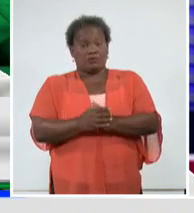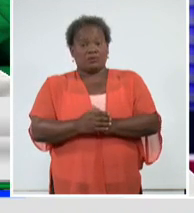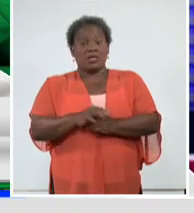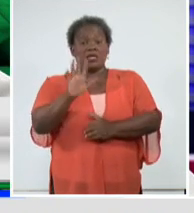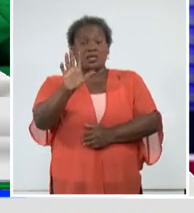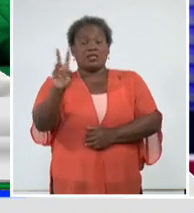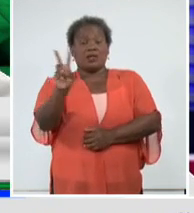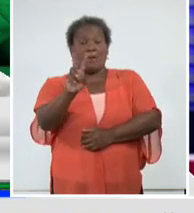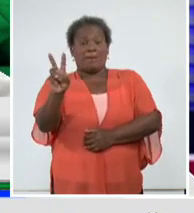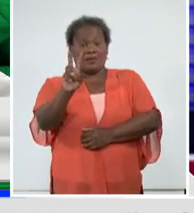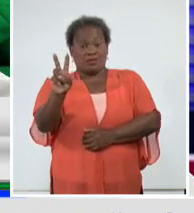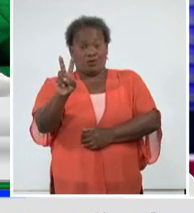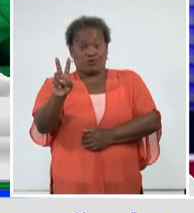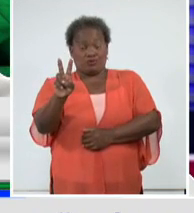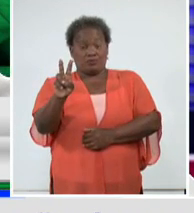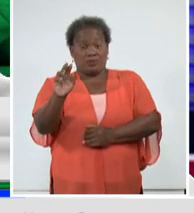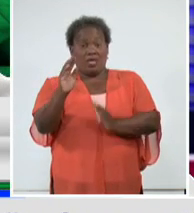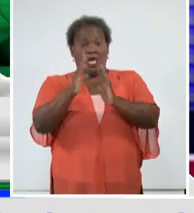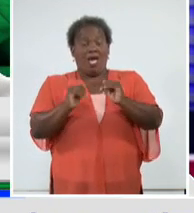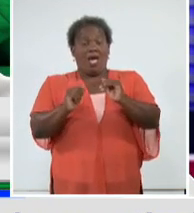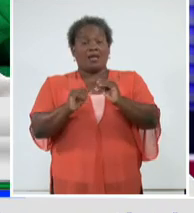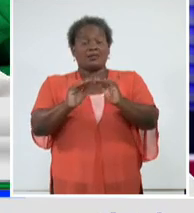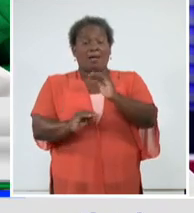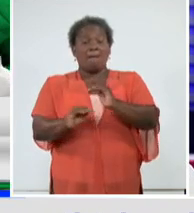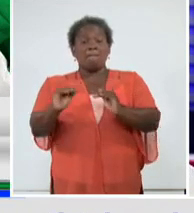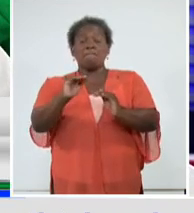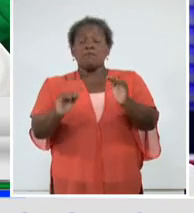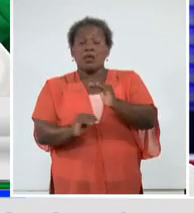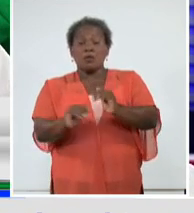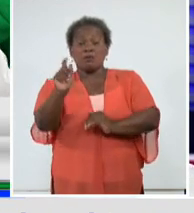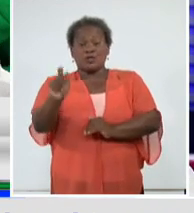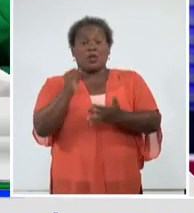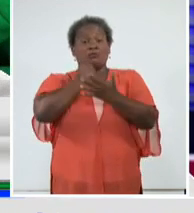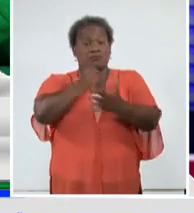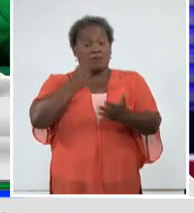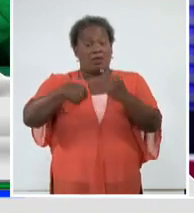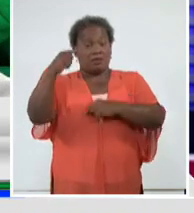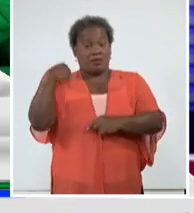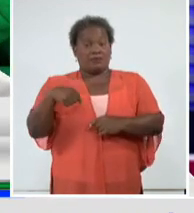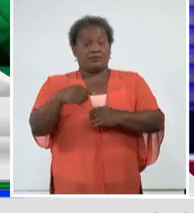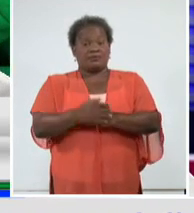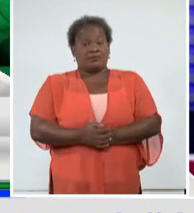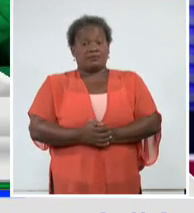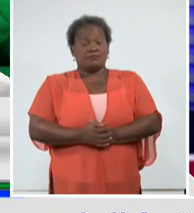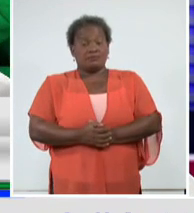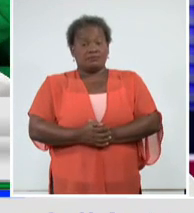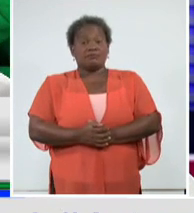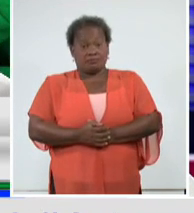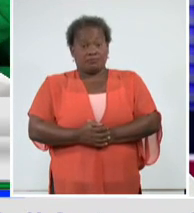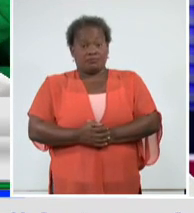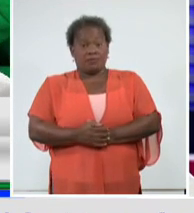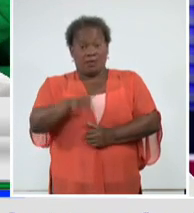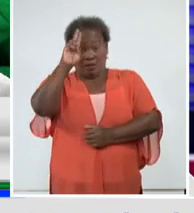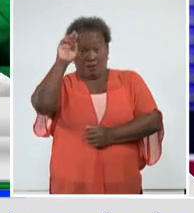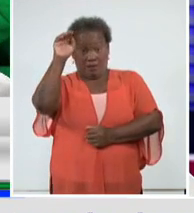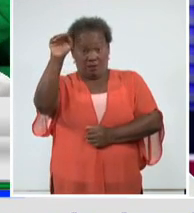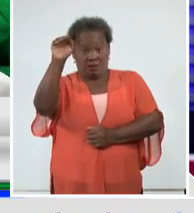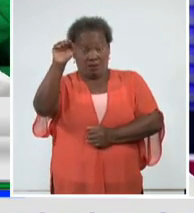altas menos que los pacientes que se diagnosticaron ayer, lo cual hace que el número de activos se